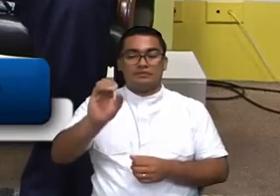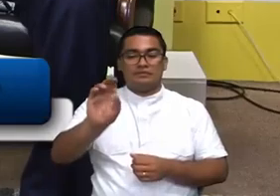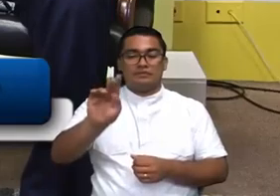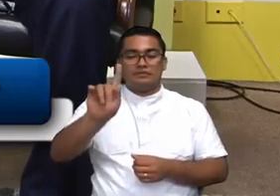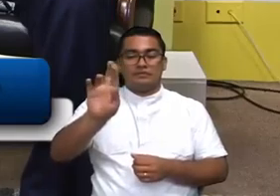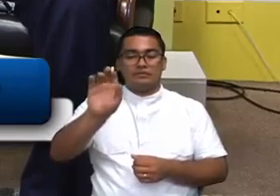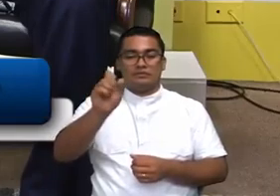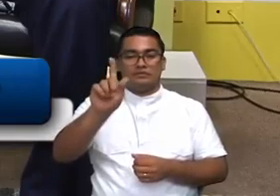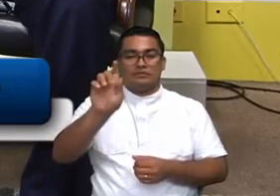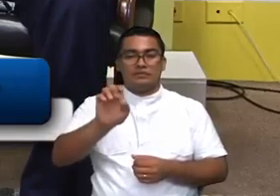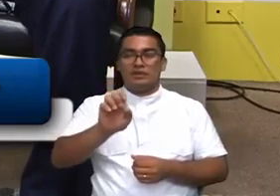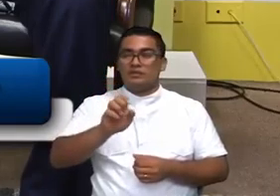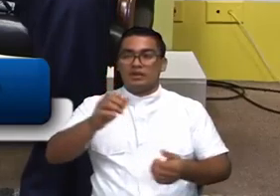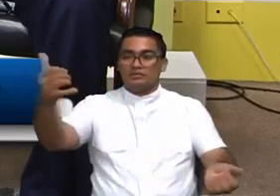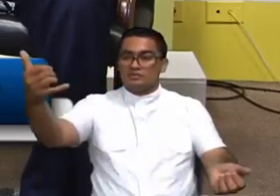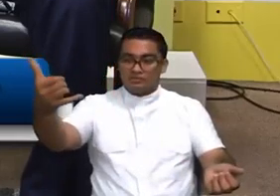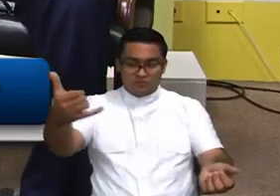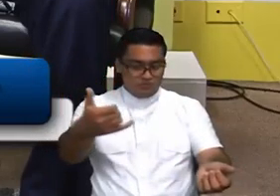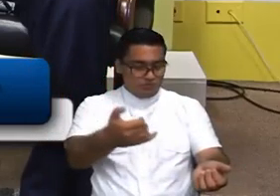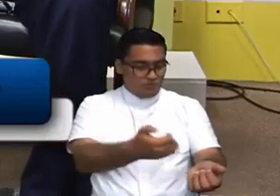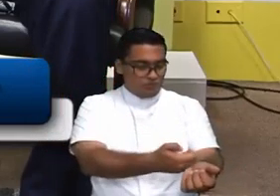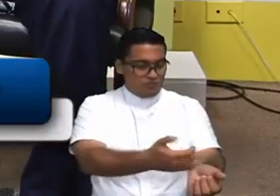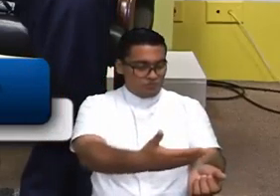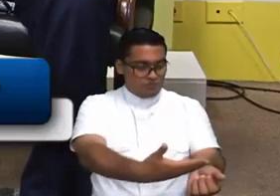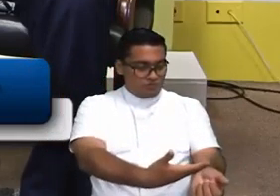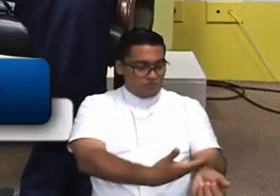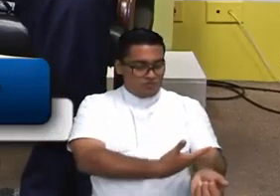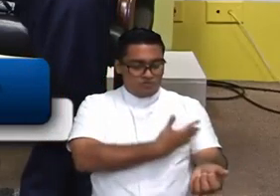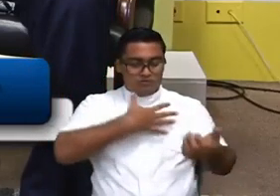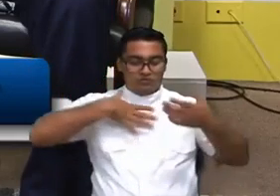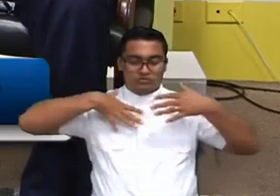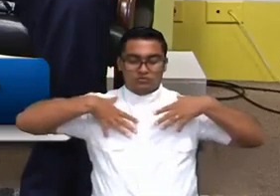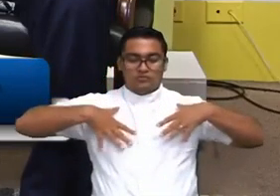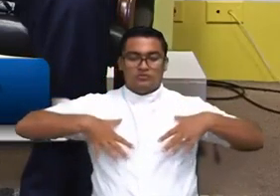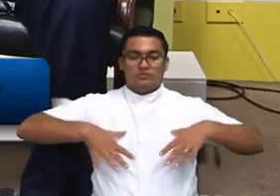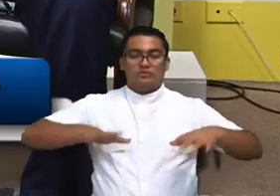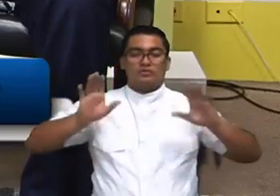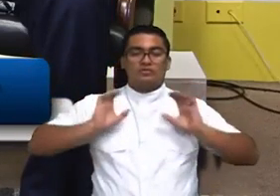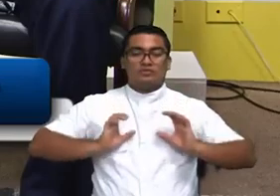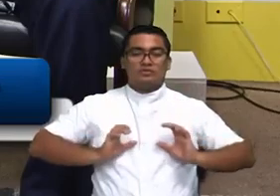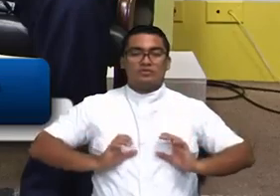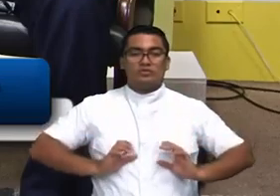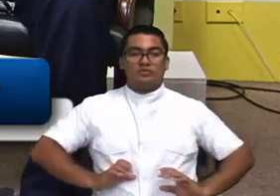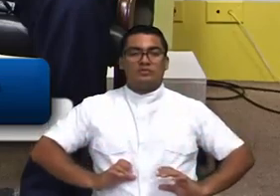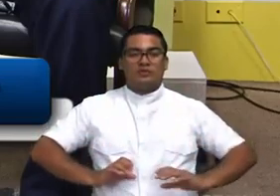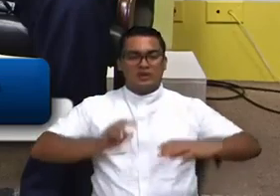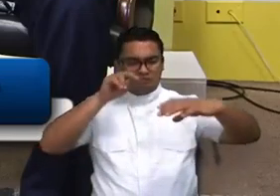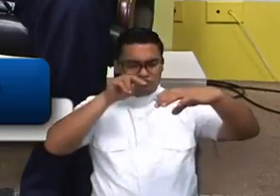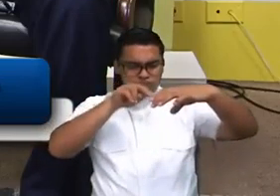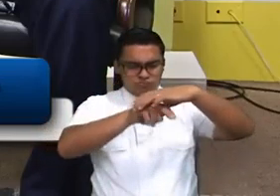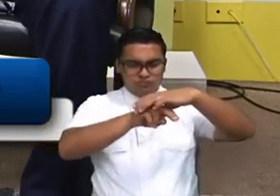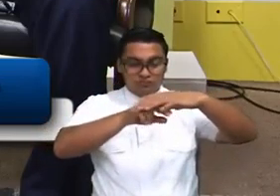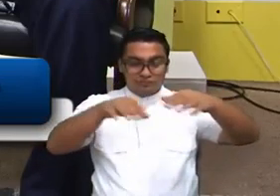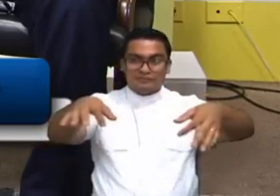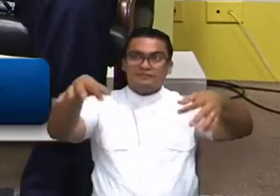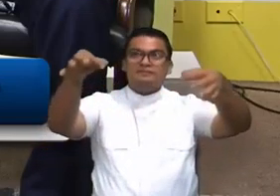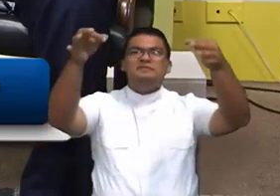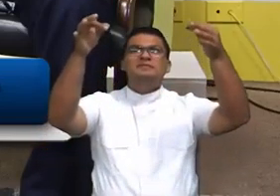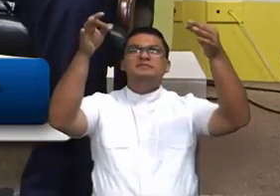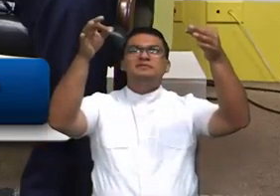es, se inyecta. Él se encarga de regarse por todo el cuerpo y detecta células malignas. Sí, eso lo